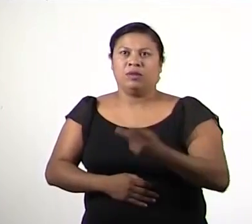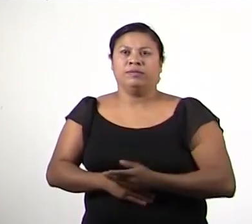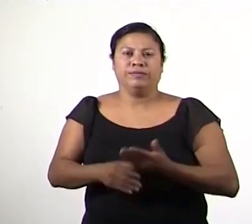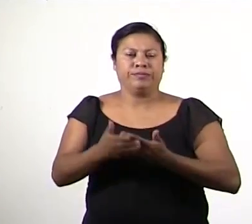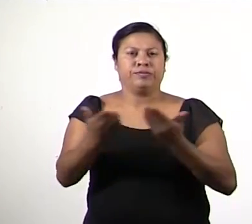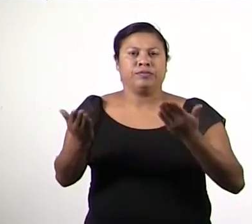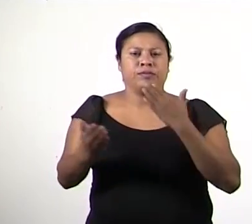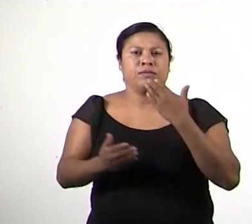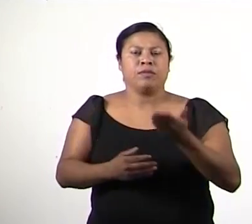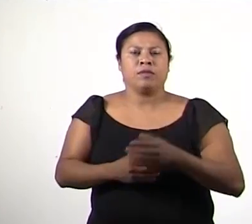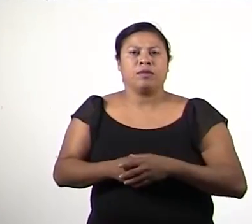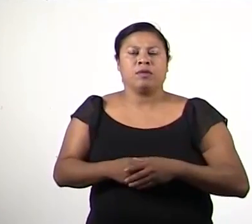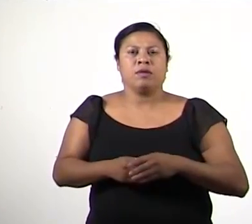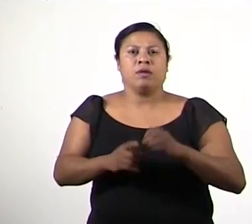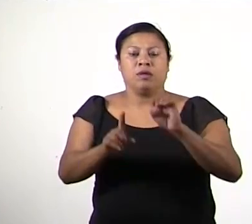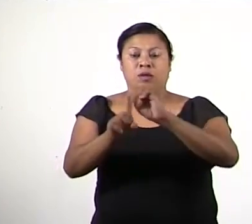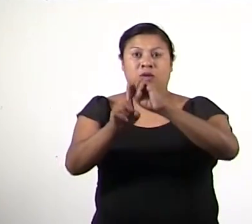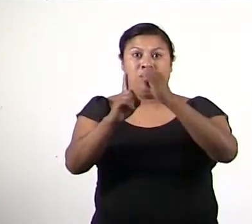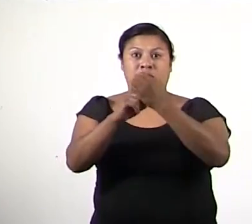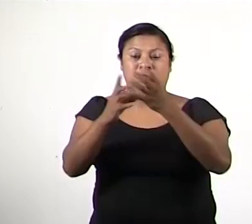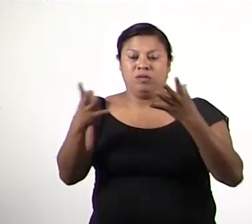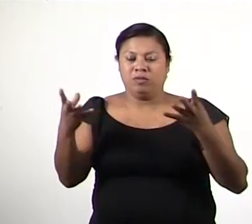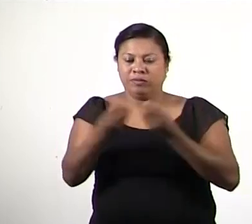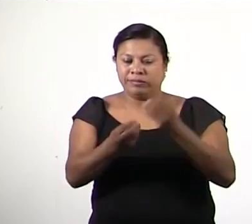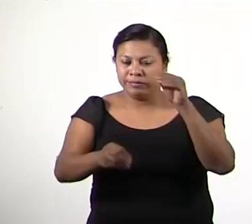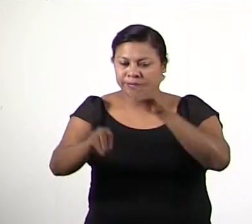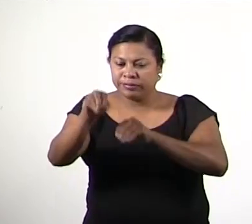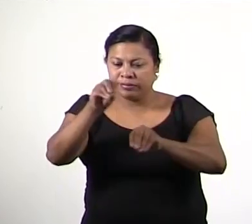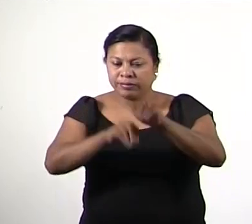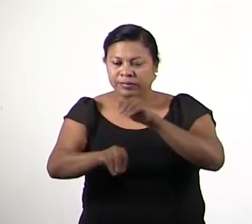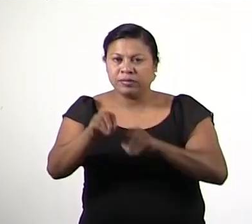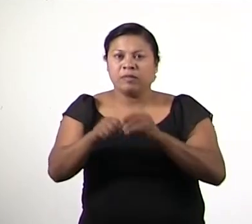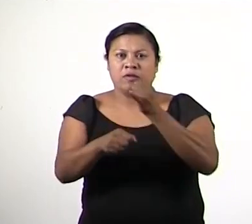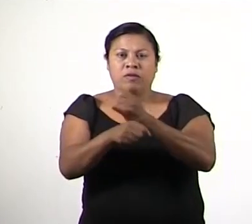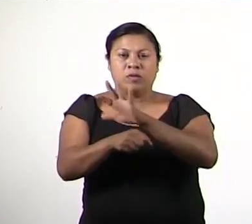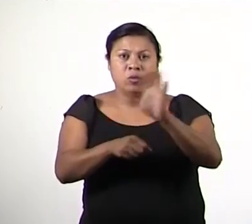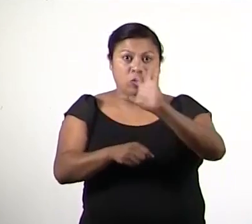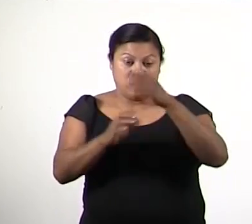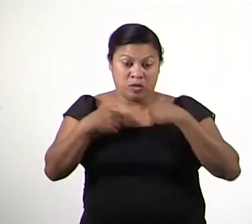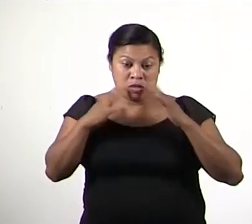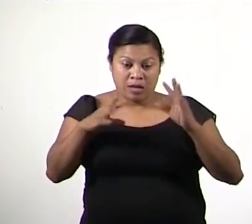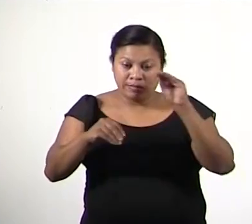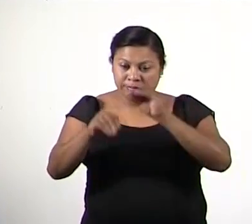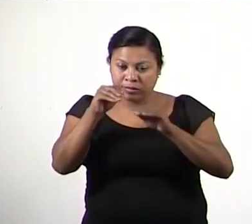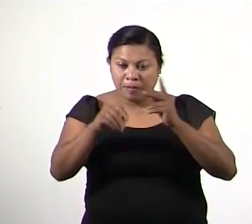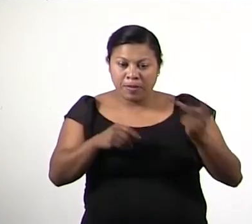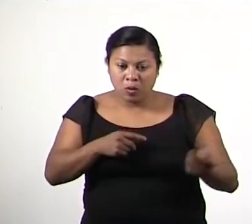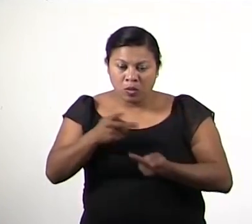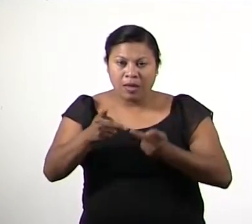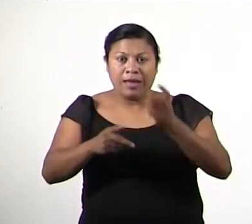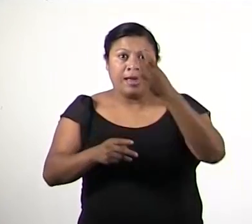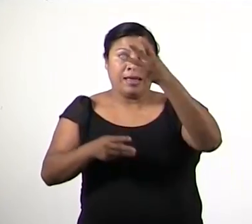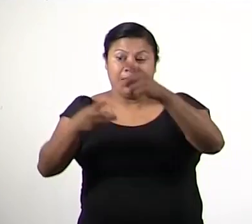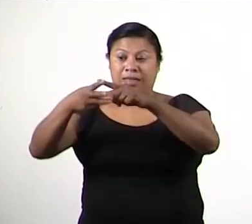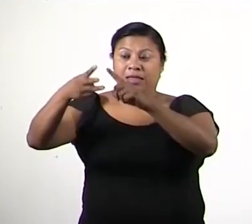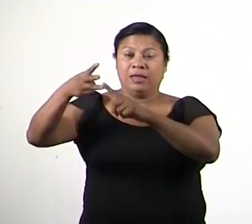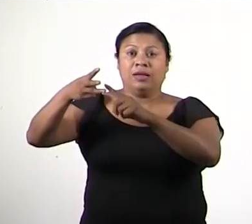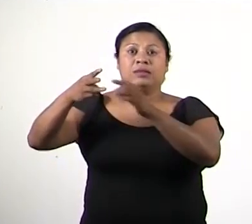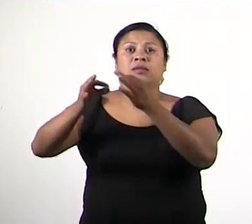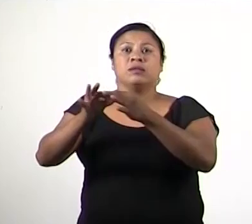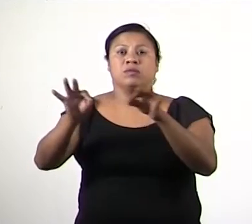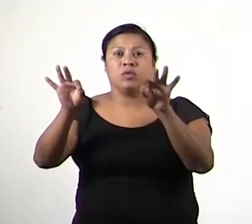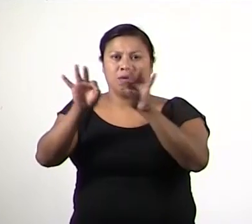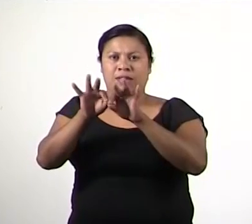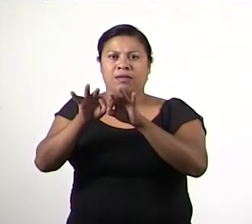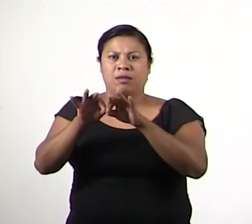bien, en la organización de la información, cuando ya tenemos la cronología de hechos, estas tres preguntas nos van